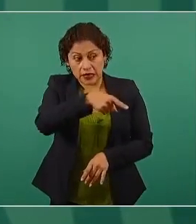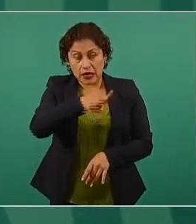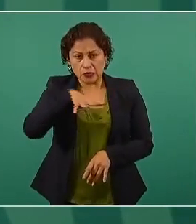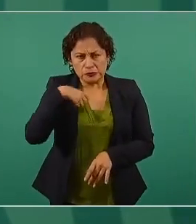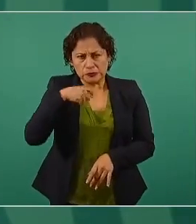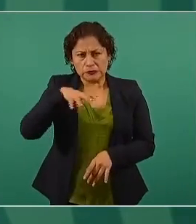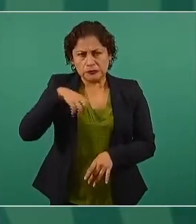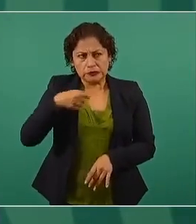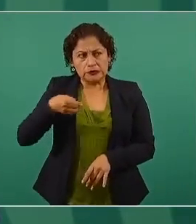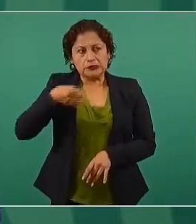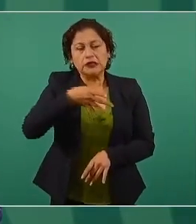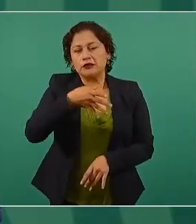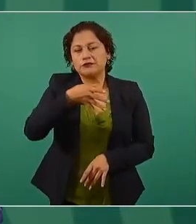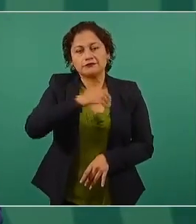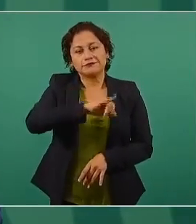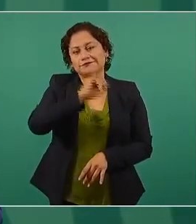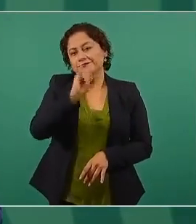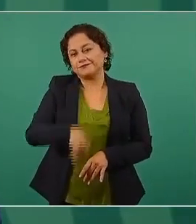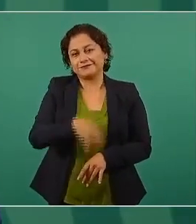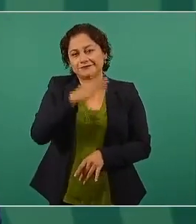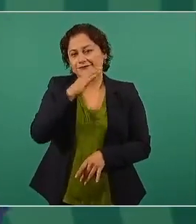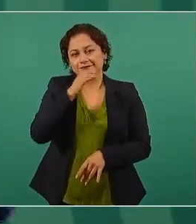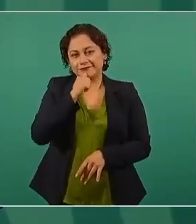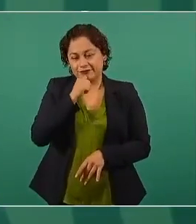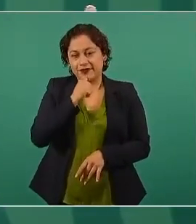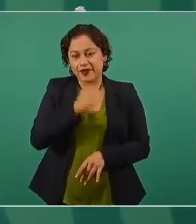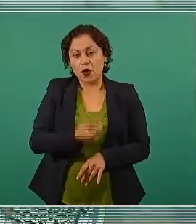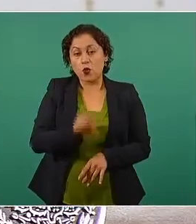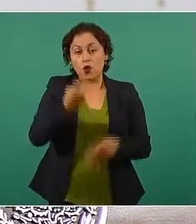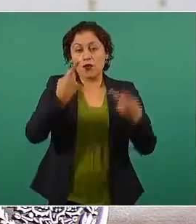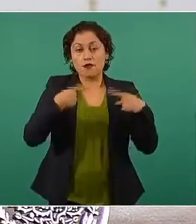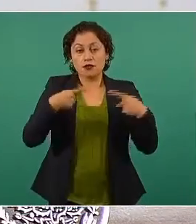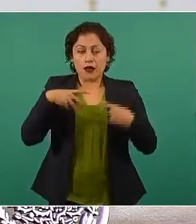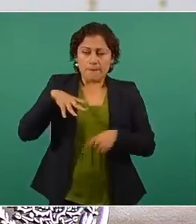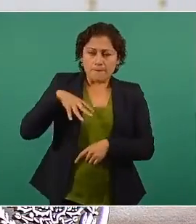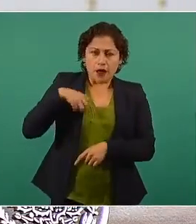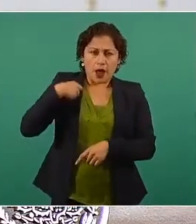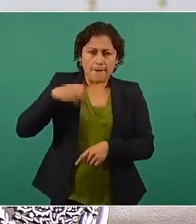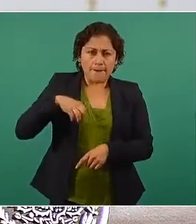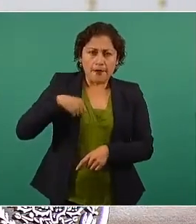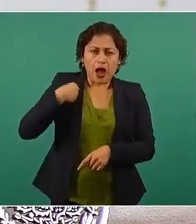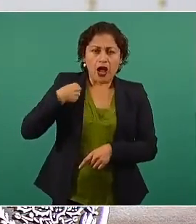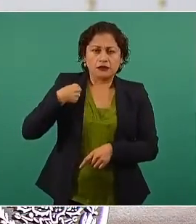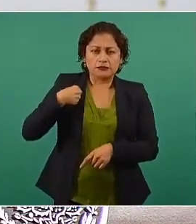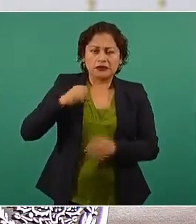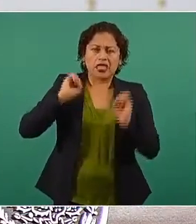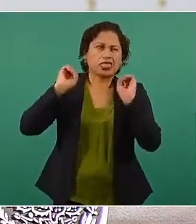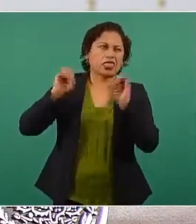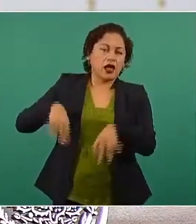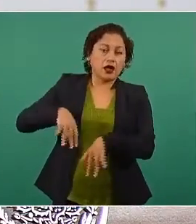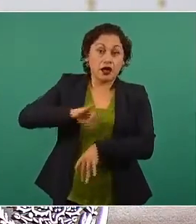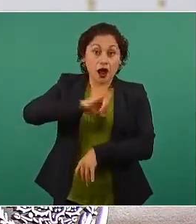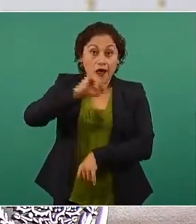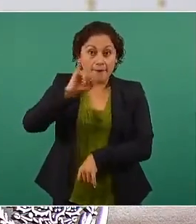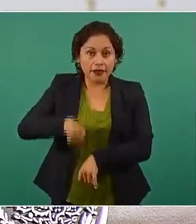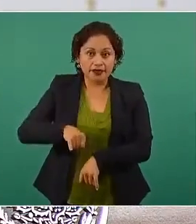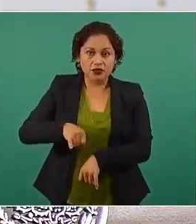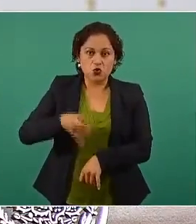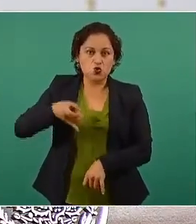a quien nunca se ha rendido, no se le puede vencer. O sea, es cosa de